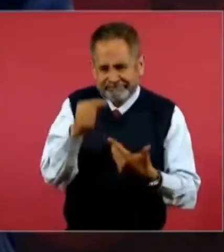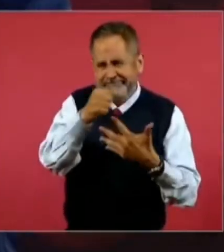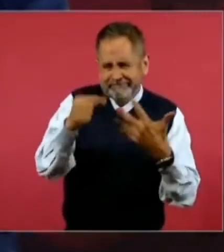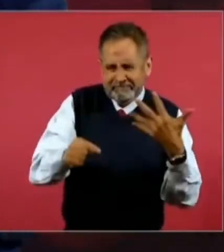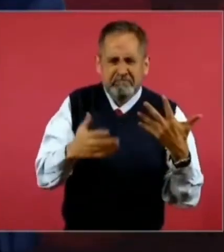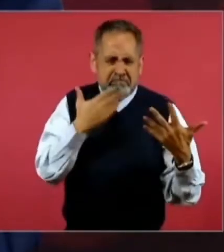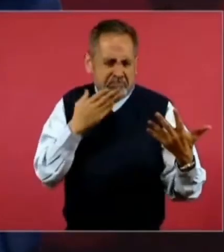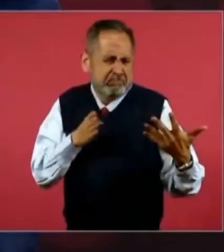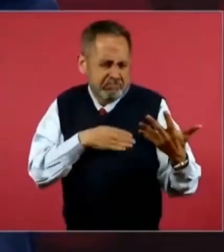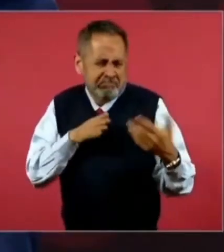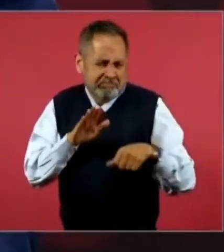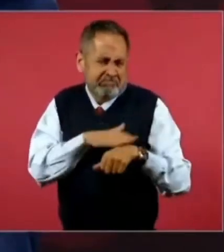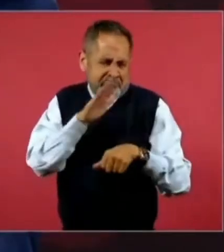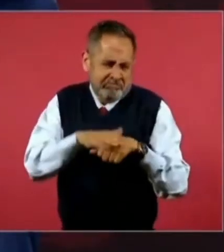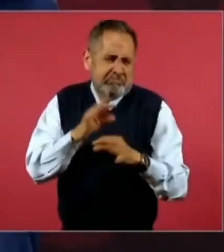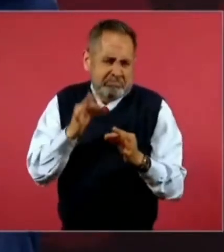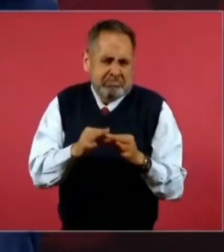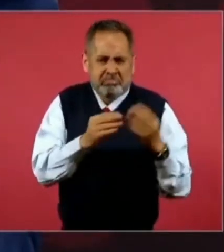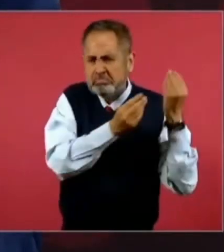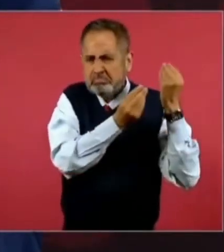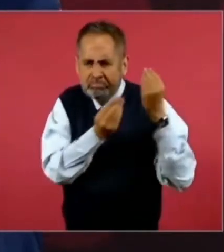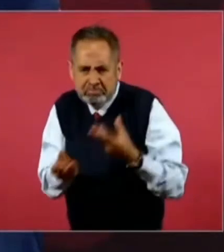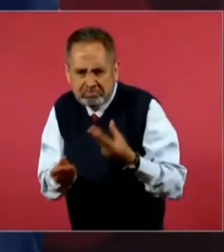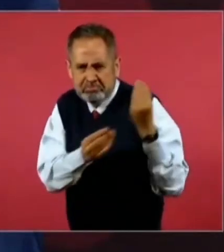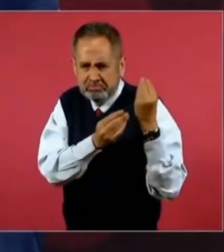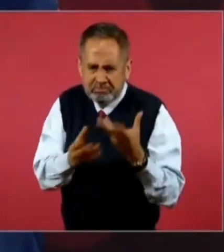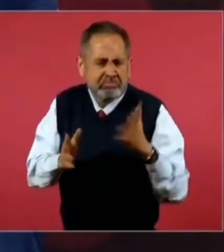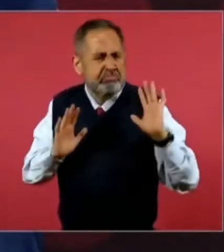buenas que llegaron de afuera.